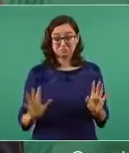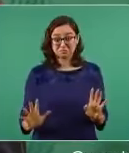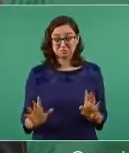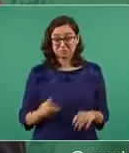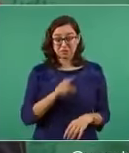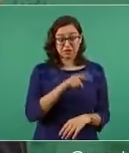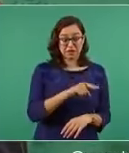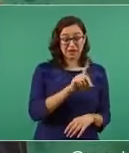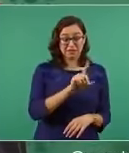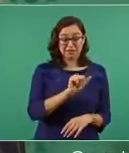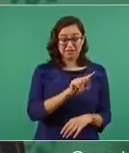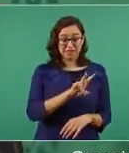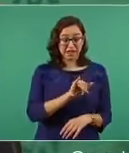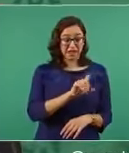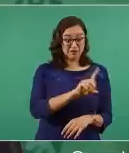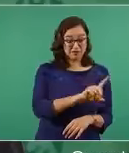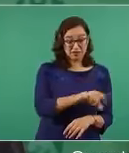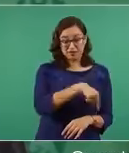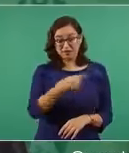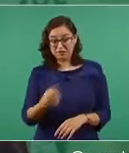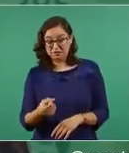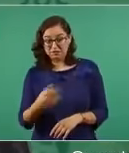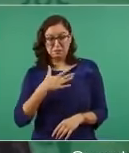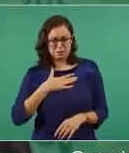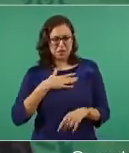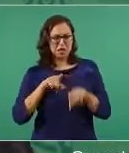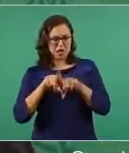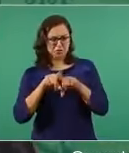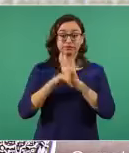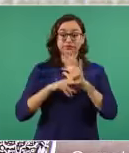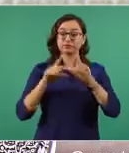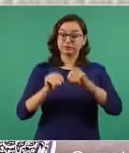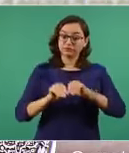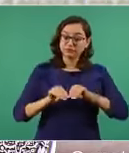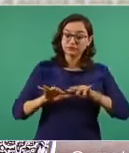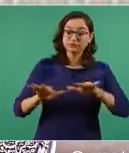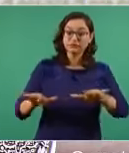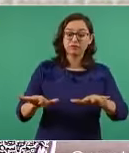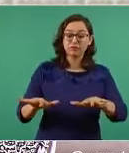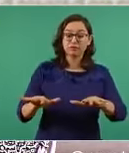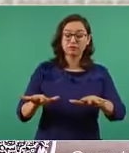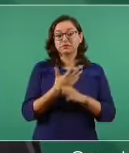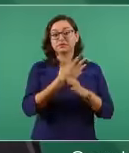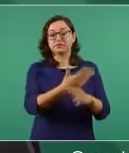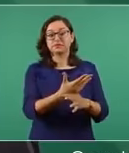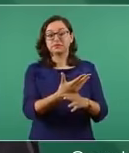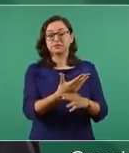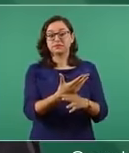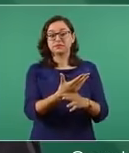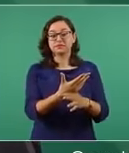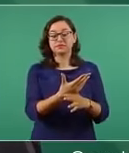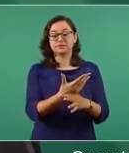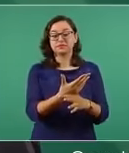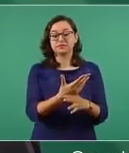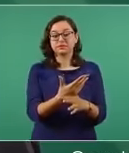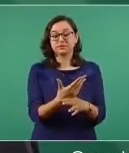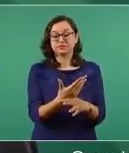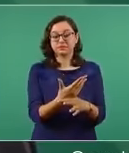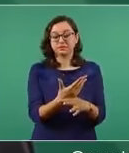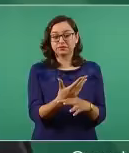entre David León y mi hermano. Sin embargo, se junta para